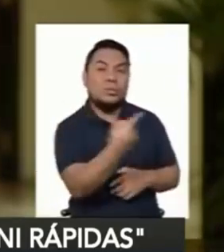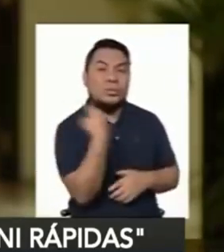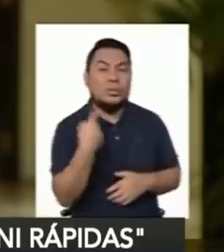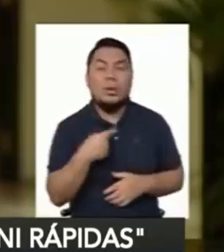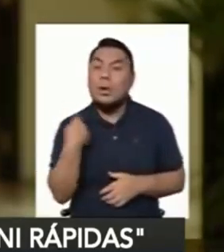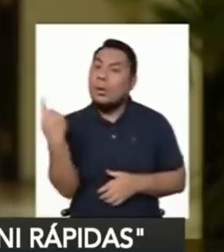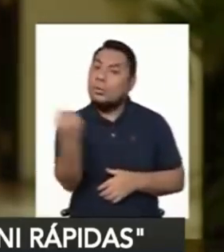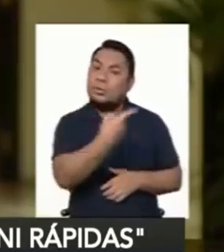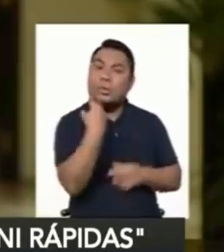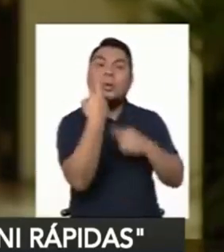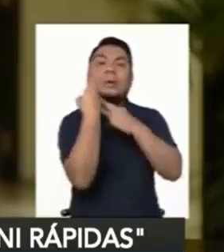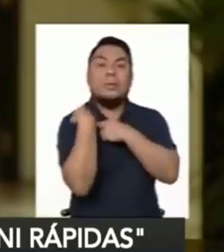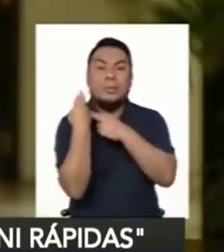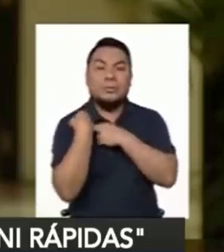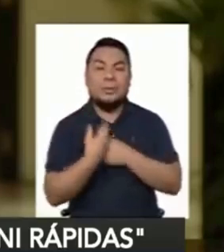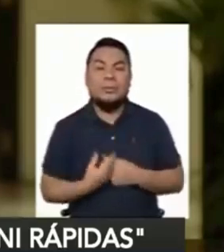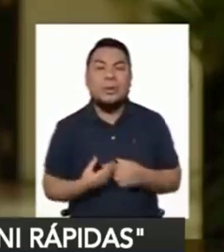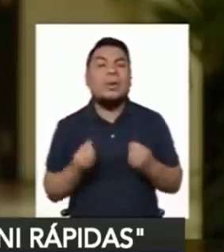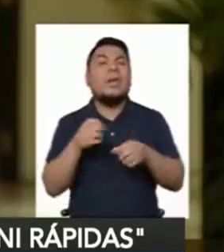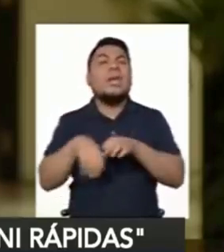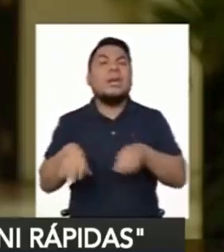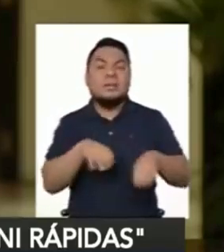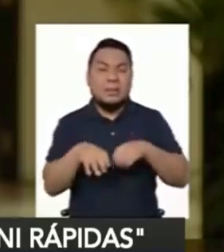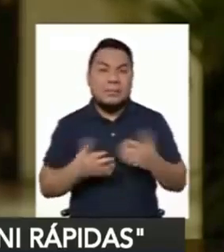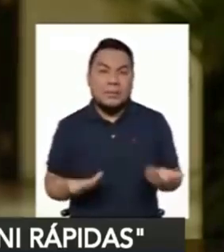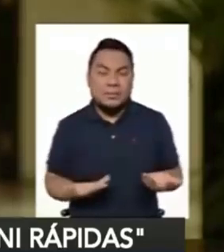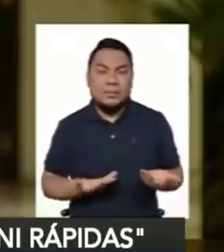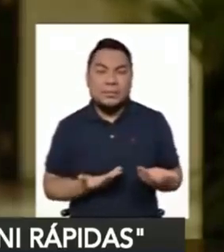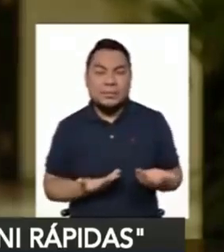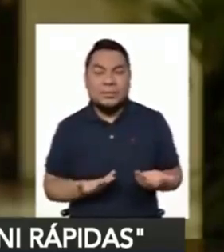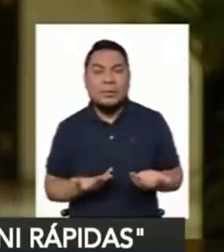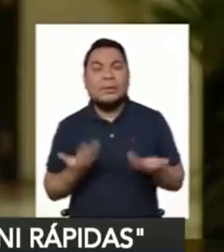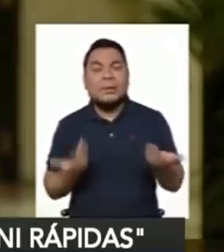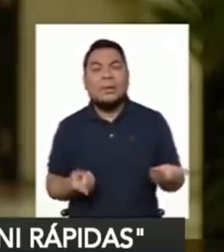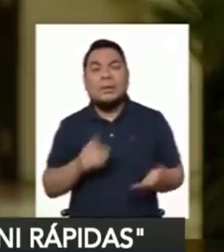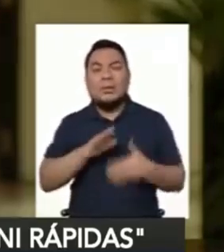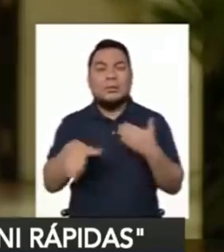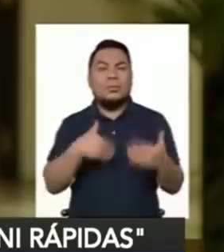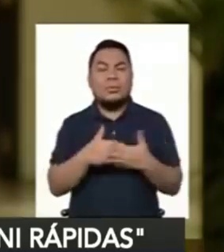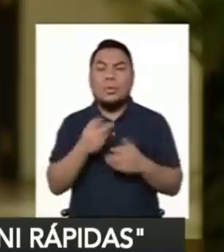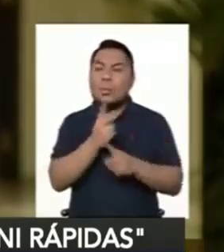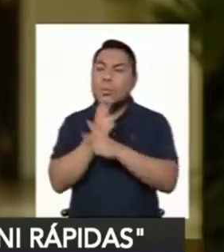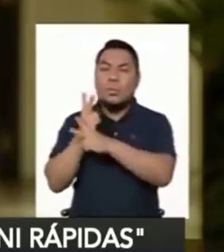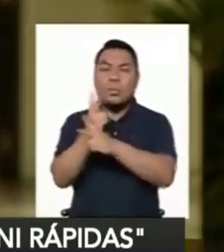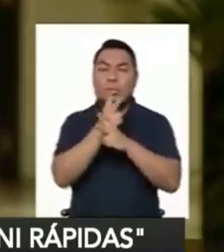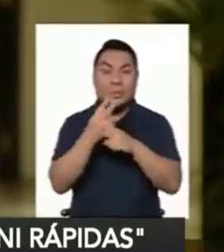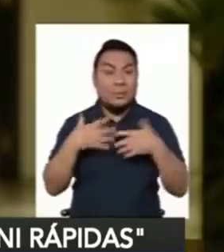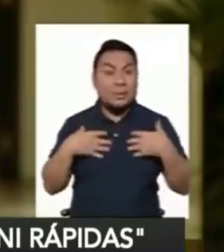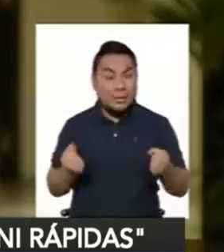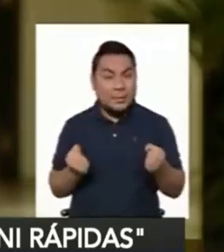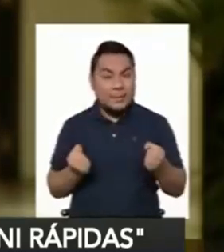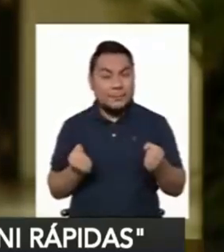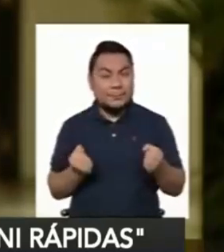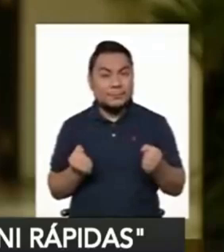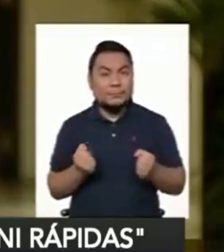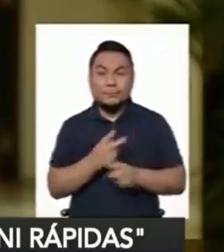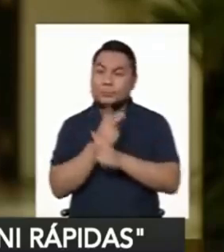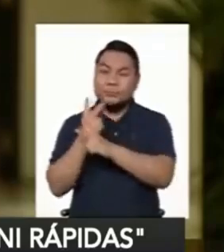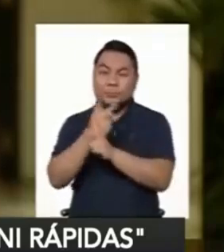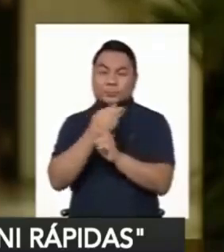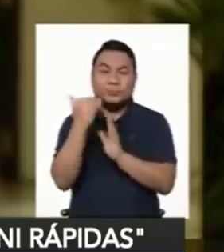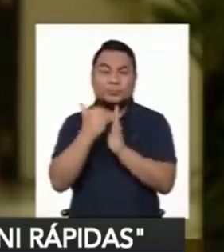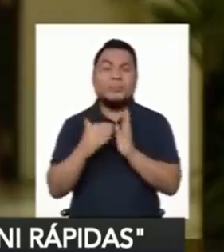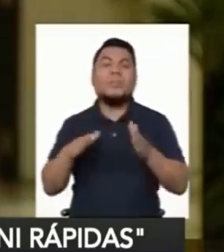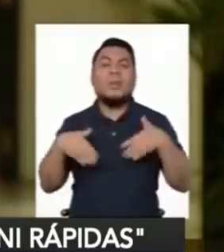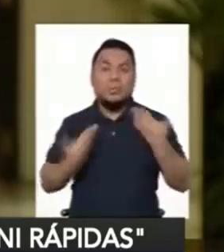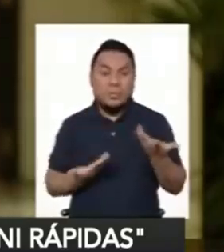todos. Es decir, ¿qué hacemos para que, manteniendo los cuidados en la salud, podamos